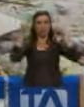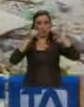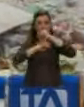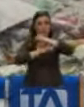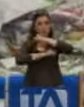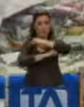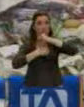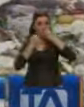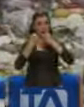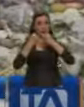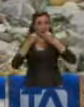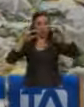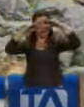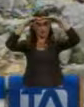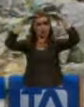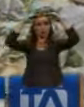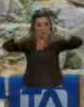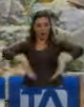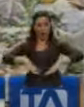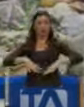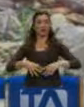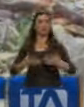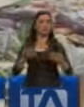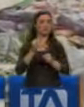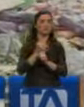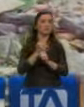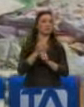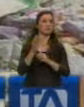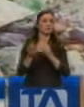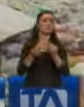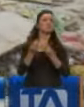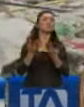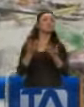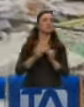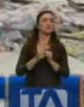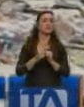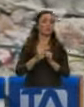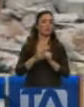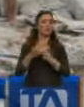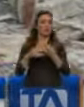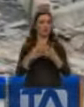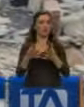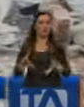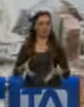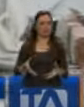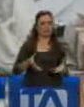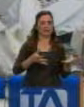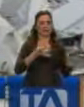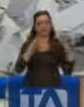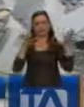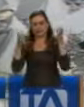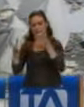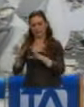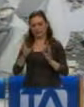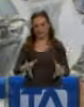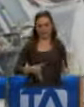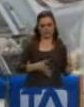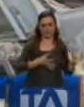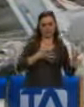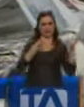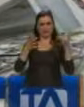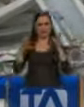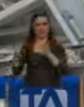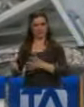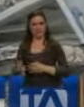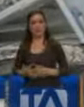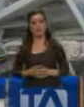tendrán que realizar aquí? Al momento estamos haciendo, como puede observar, una remoción de la losa. Vamos a cortarla, vamos a